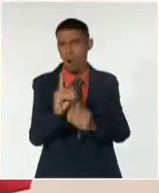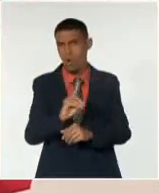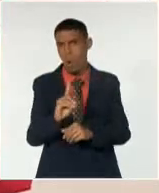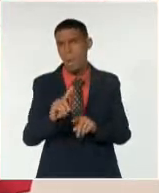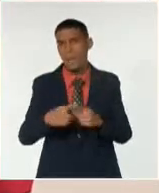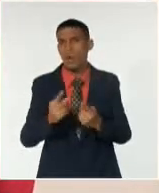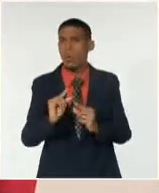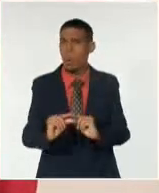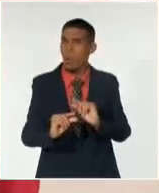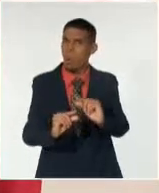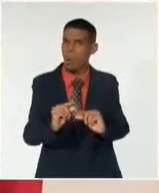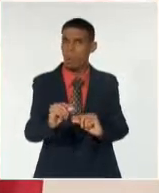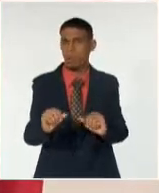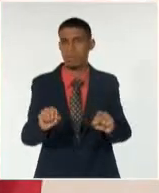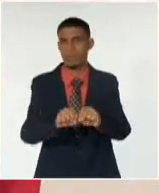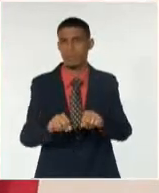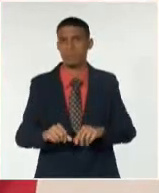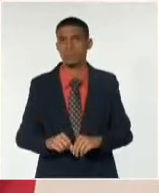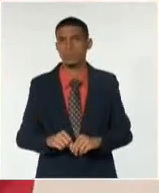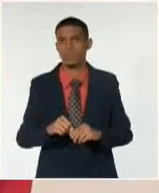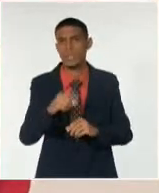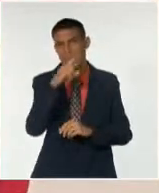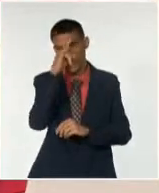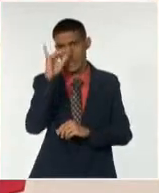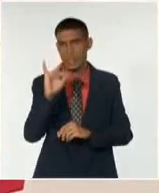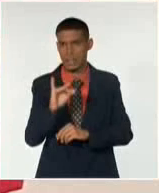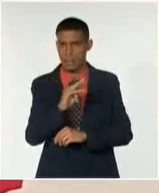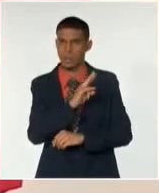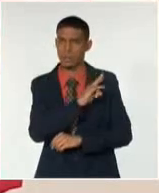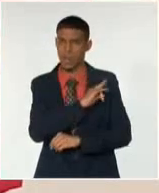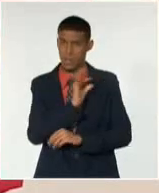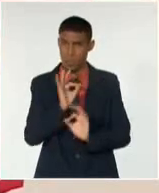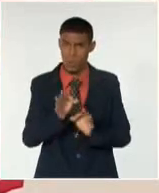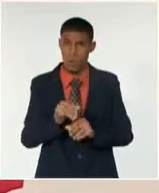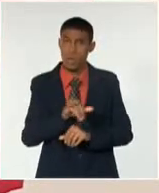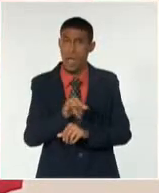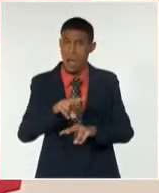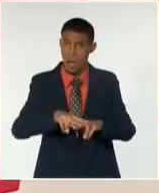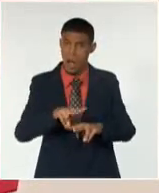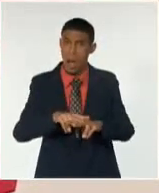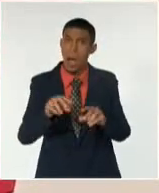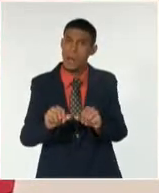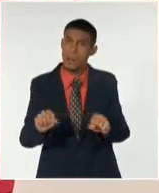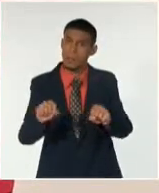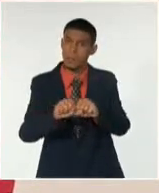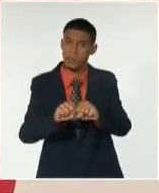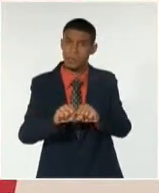sincronizando. Sí, ya tenemos disponibilidad de la patana de Meloni, la patana grande de aquí de La Habana, y